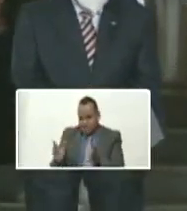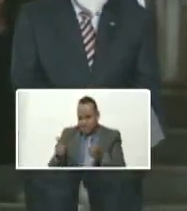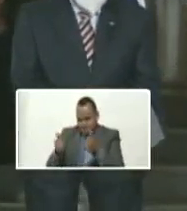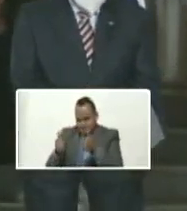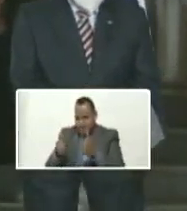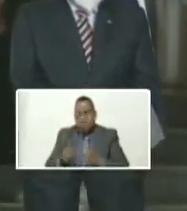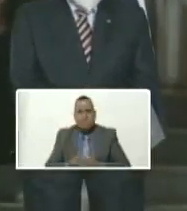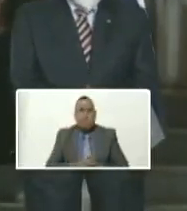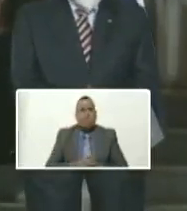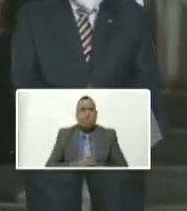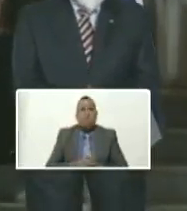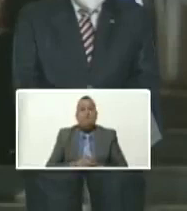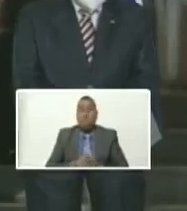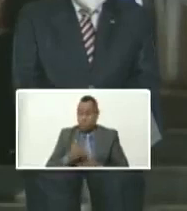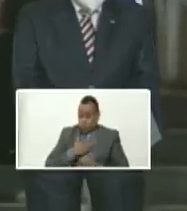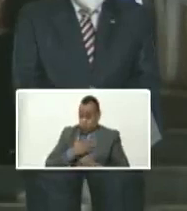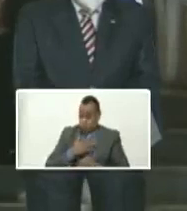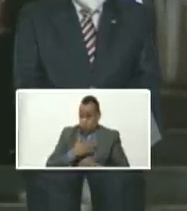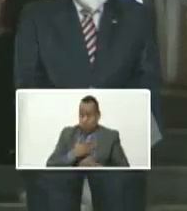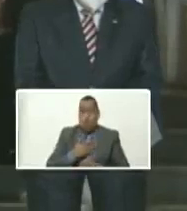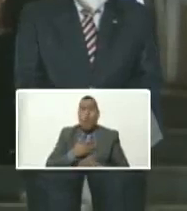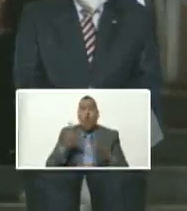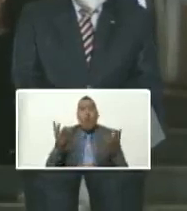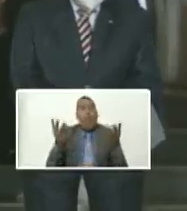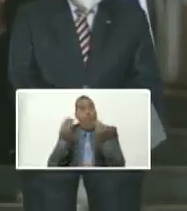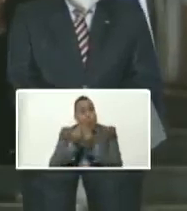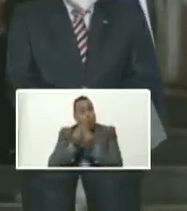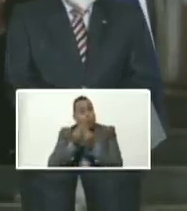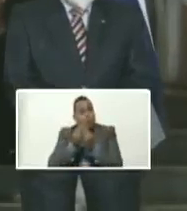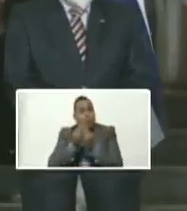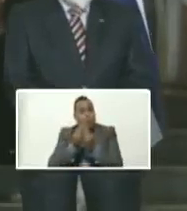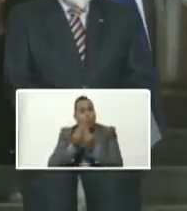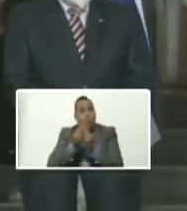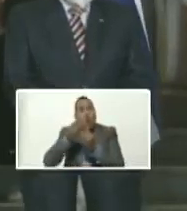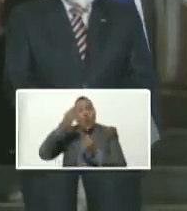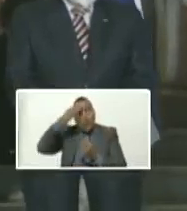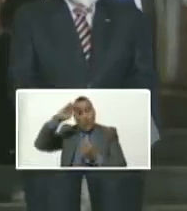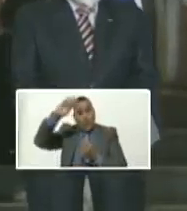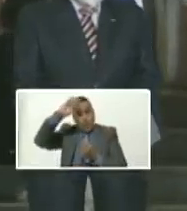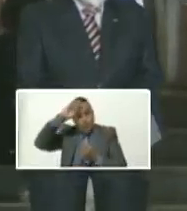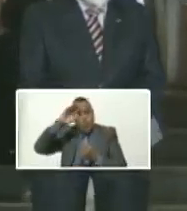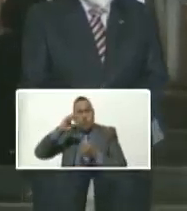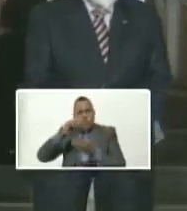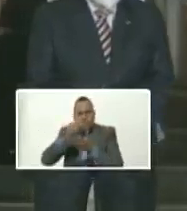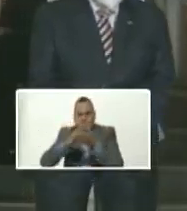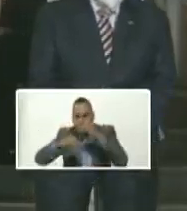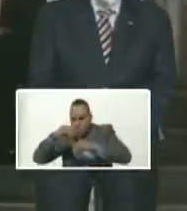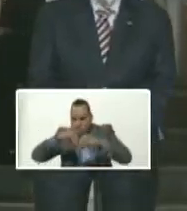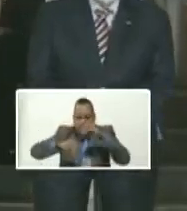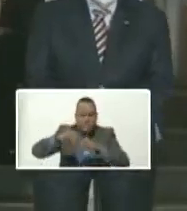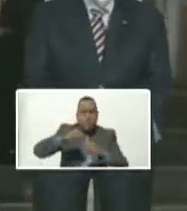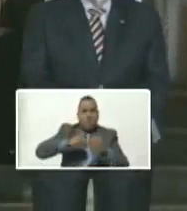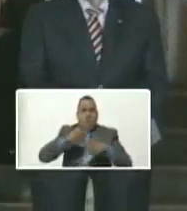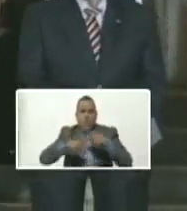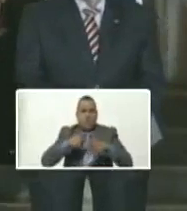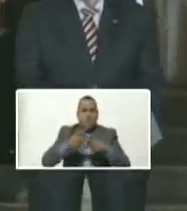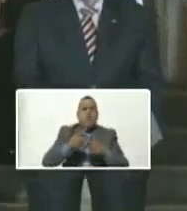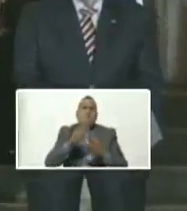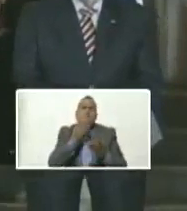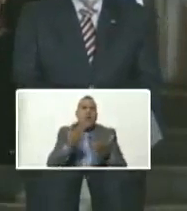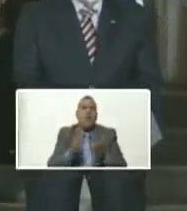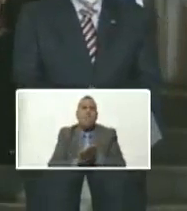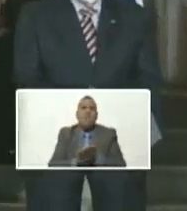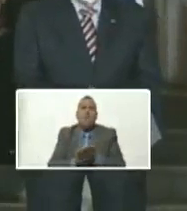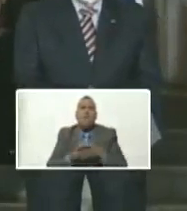sí, nosotros estamos produciendo junto con Cuba los tratamientos y la medicina del pie diabético, por